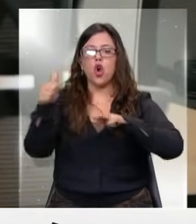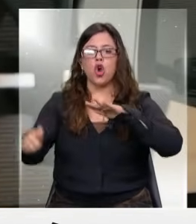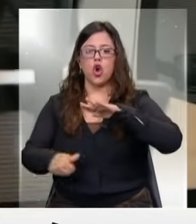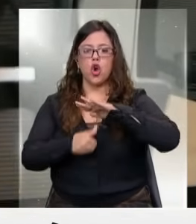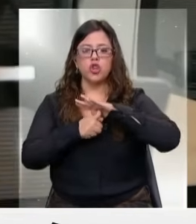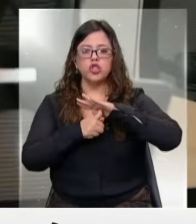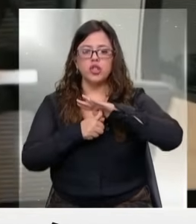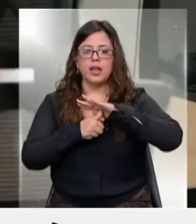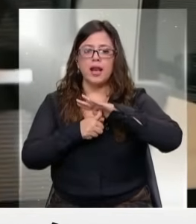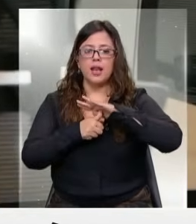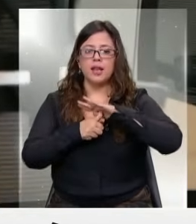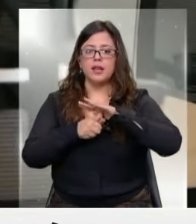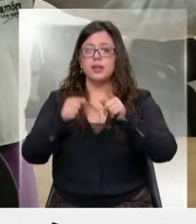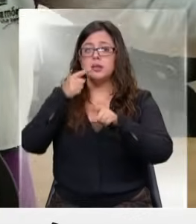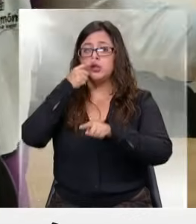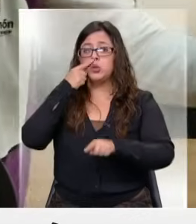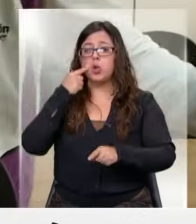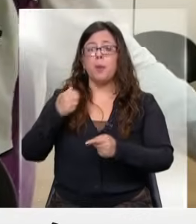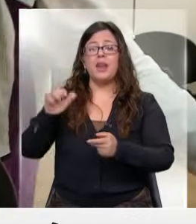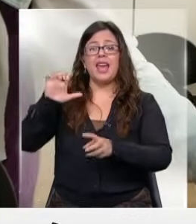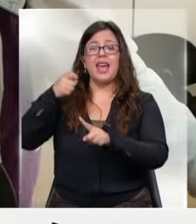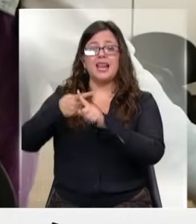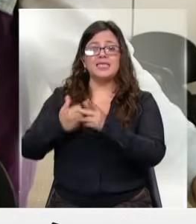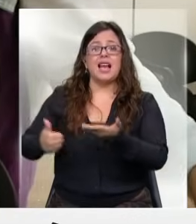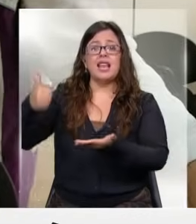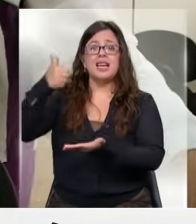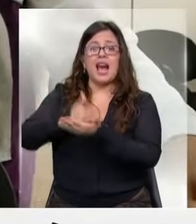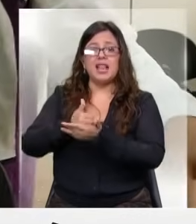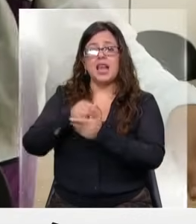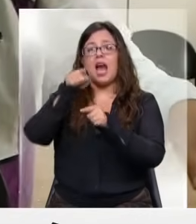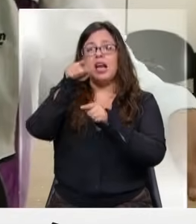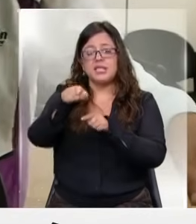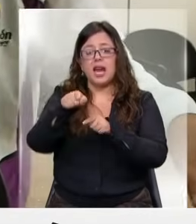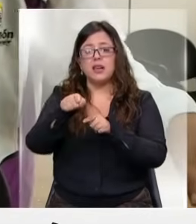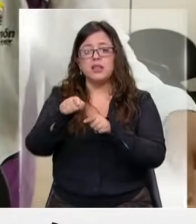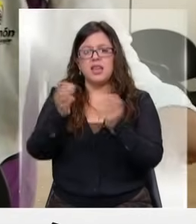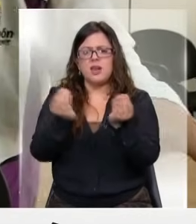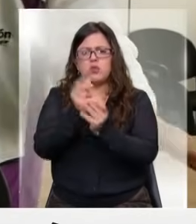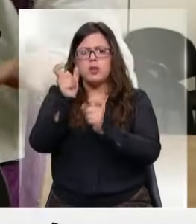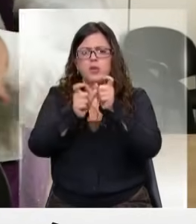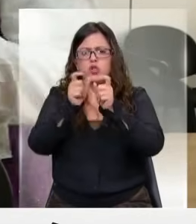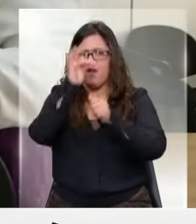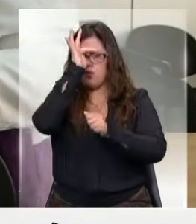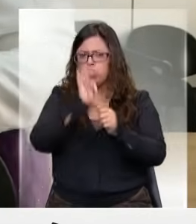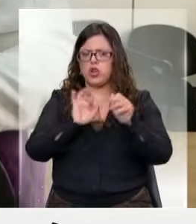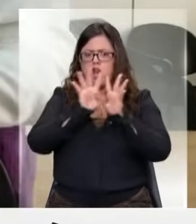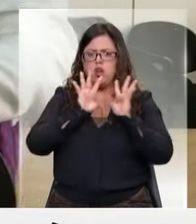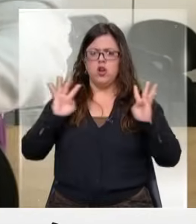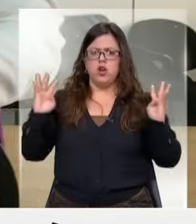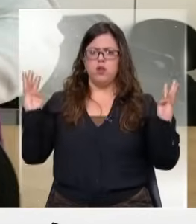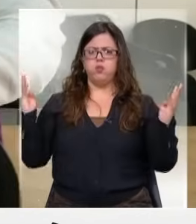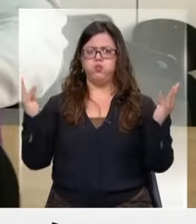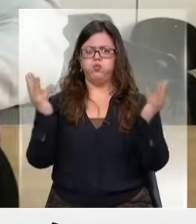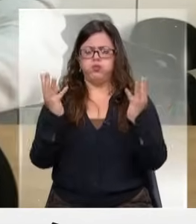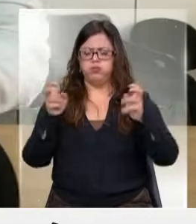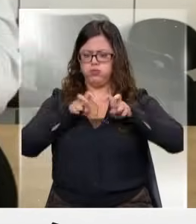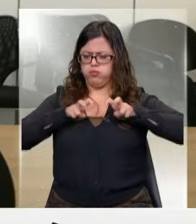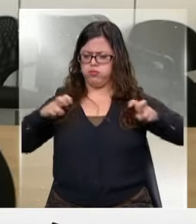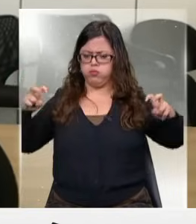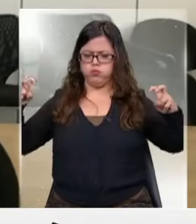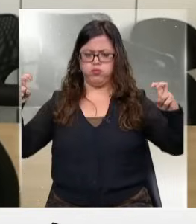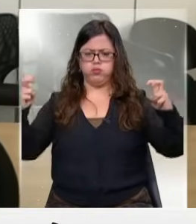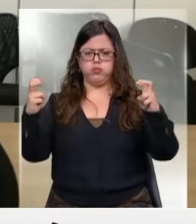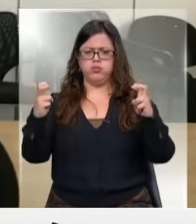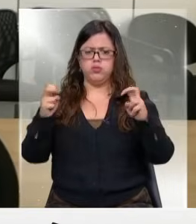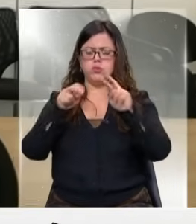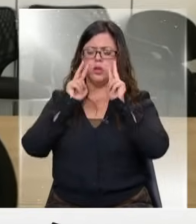y Aguilera se sentaba ahí. Se llenaba de funcionarios, unos matones que estaban atrás de nosotros, estaban